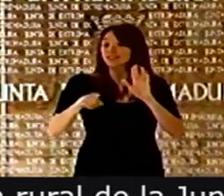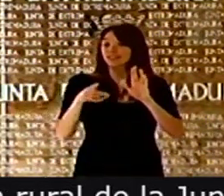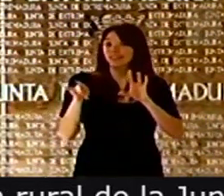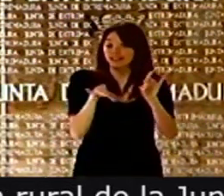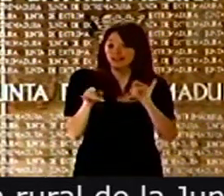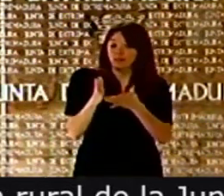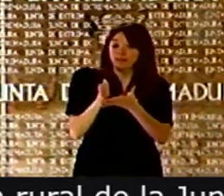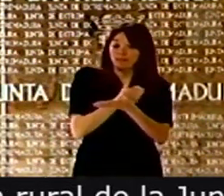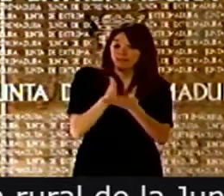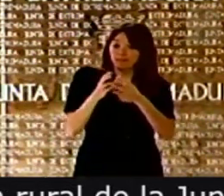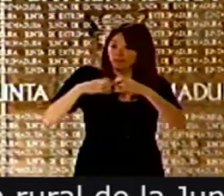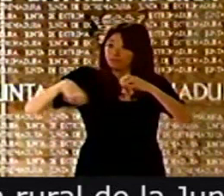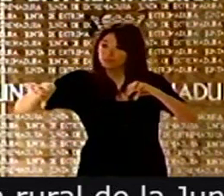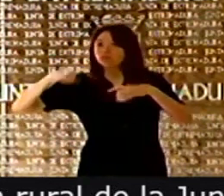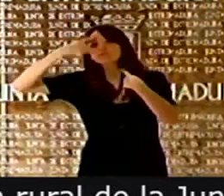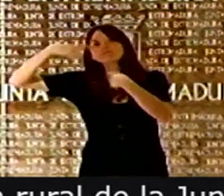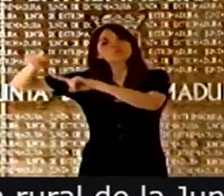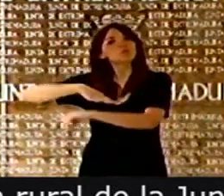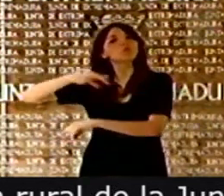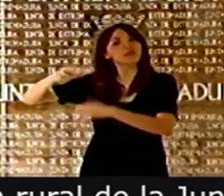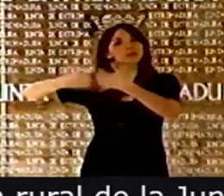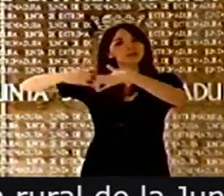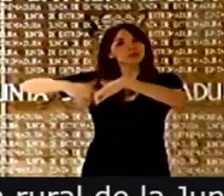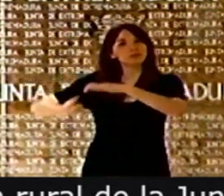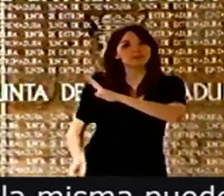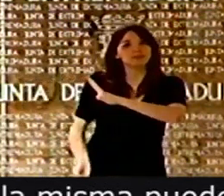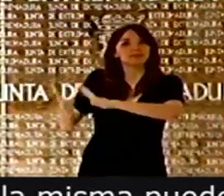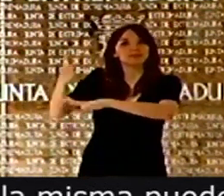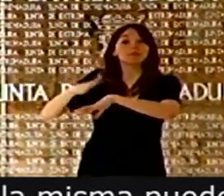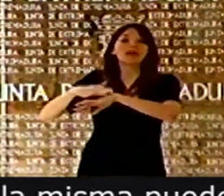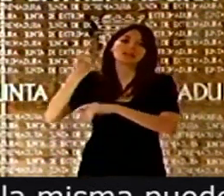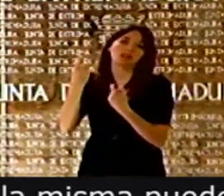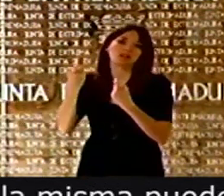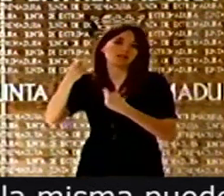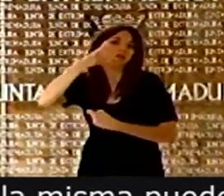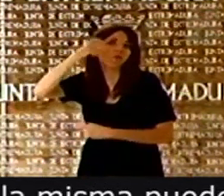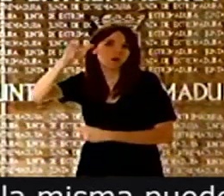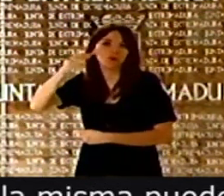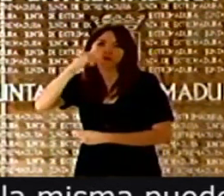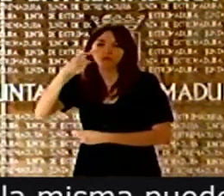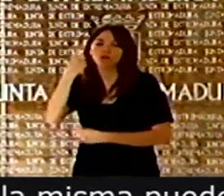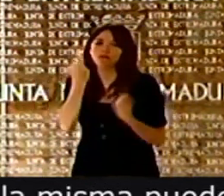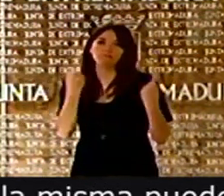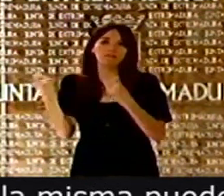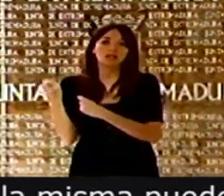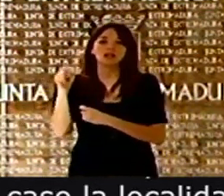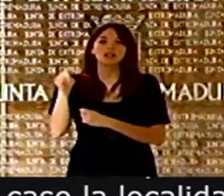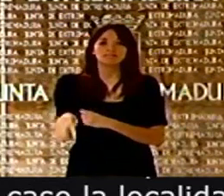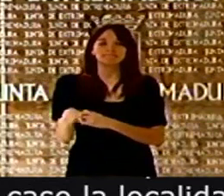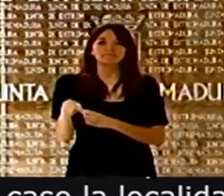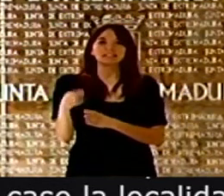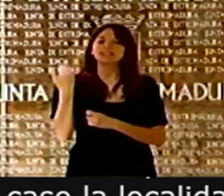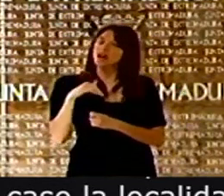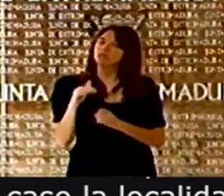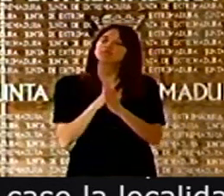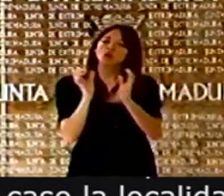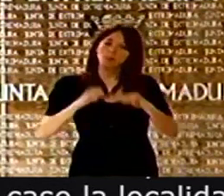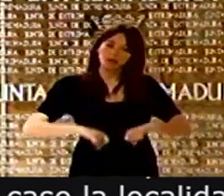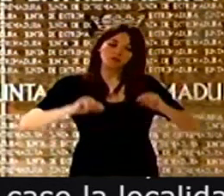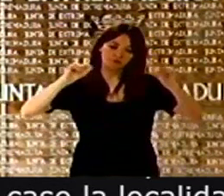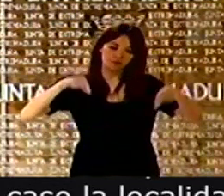al desarrollo industrial que necesita, en este caso, la localidad, y que era necesario, por tanto, la suscripción de un convenio